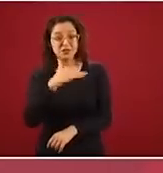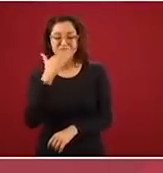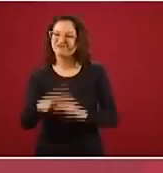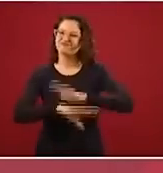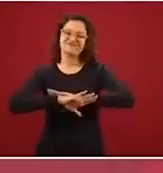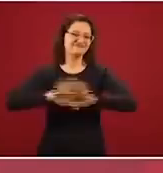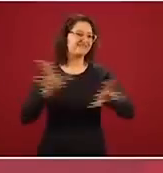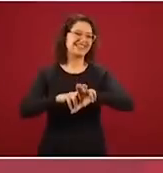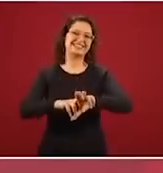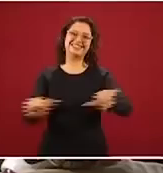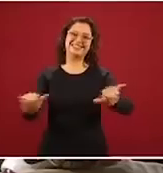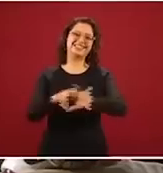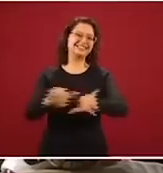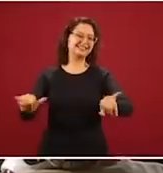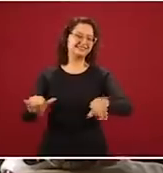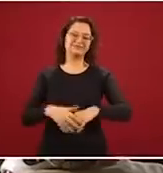nadie.